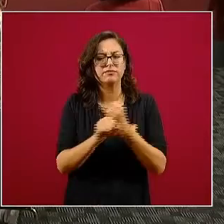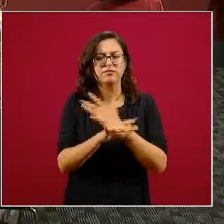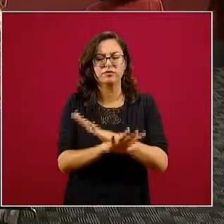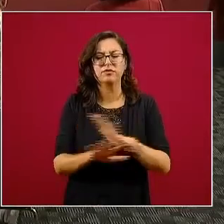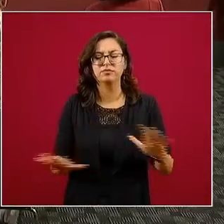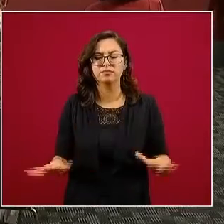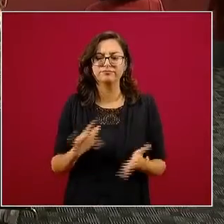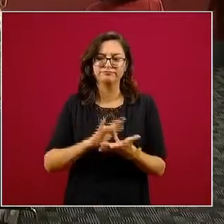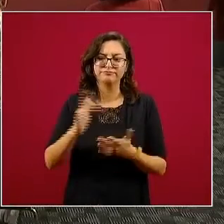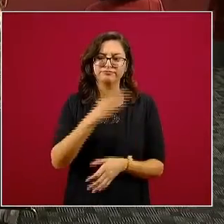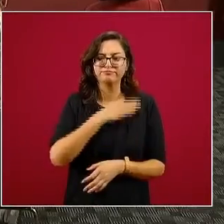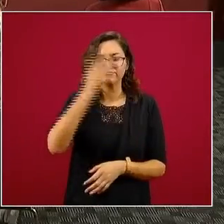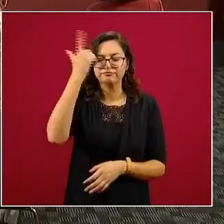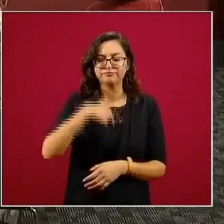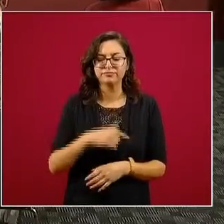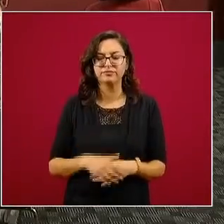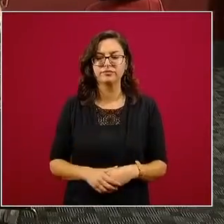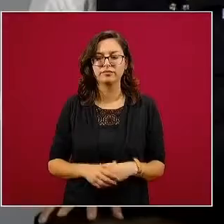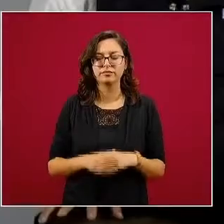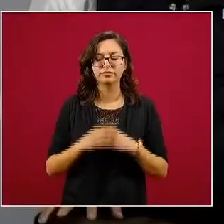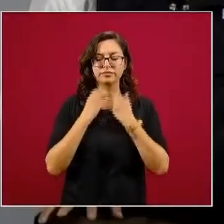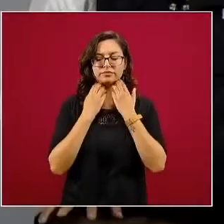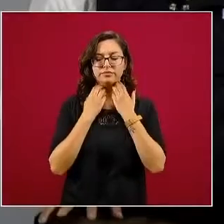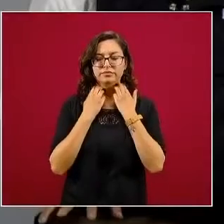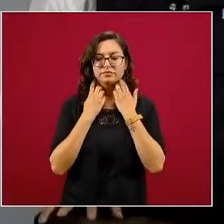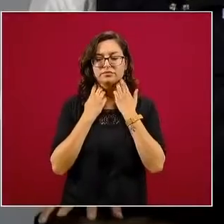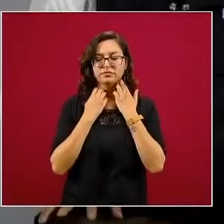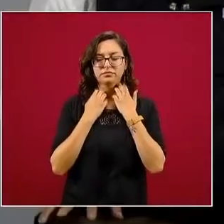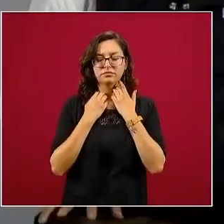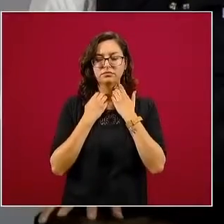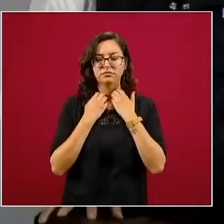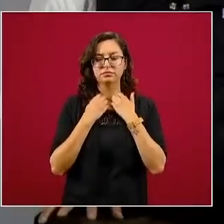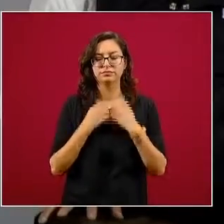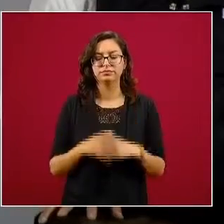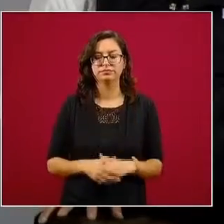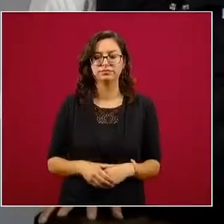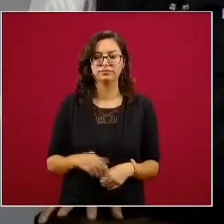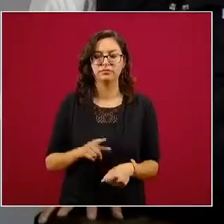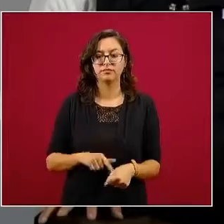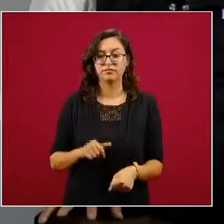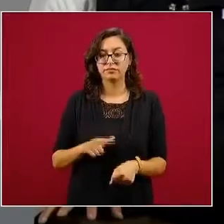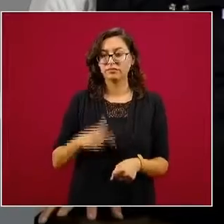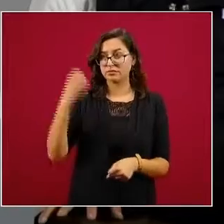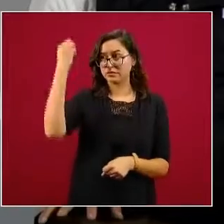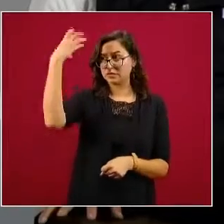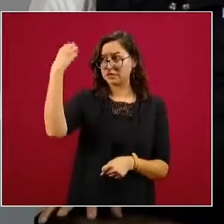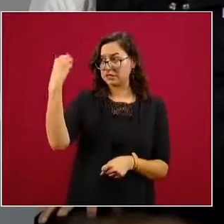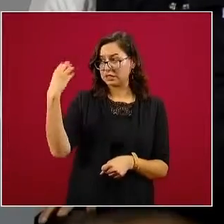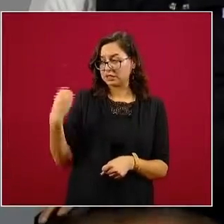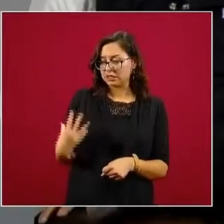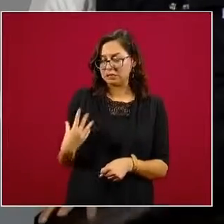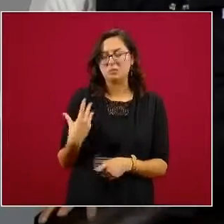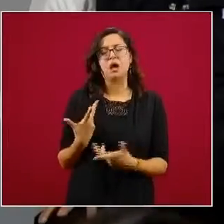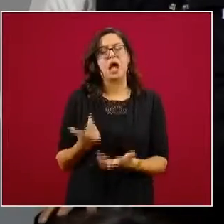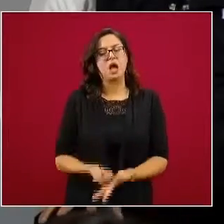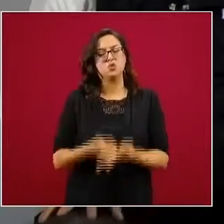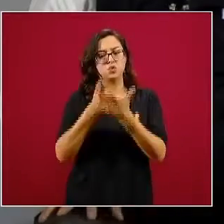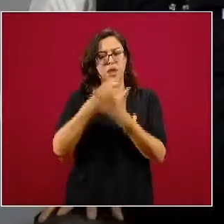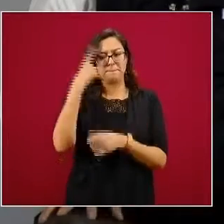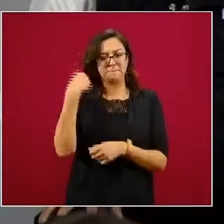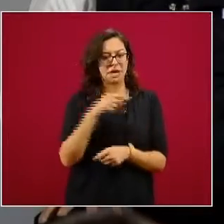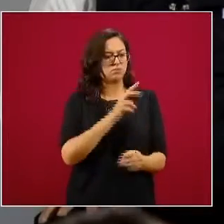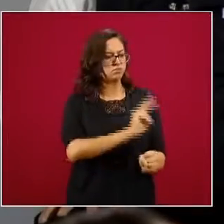reconversión empezó hace mucho, se lo puede preguntar a cualquier personal de salud del seguro social. Ahora, eso no nos